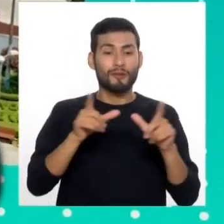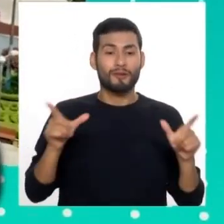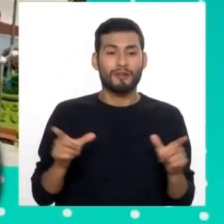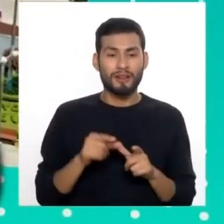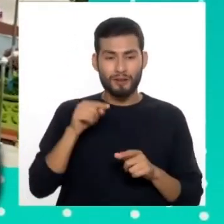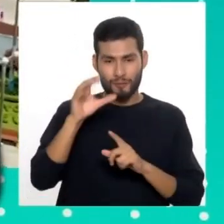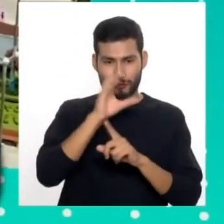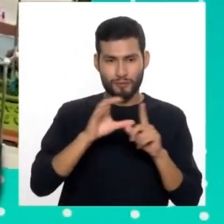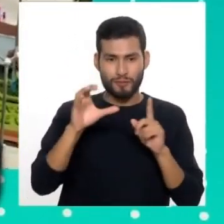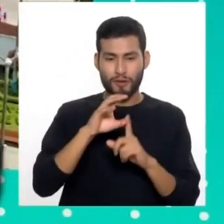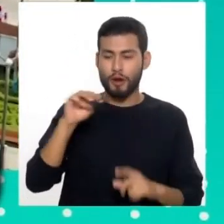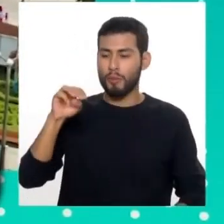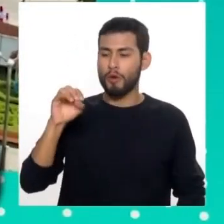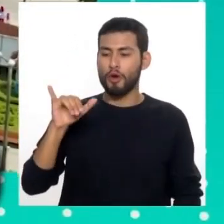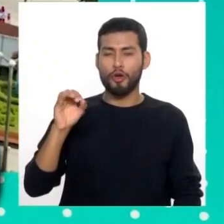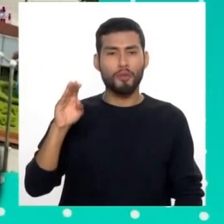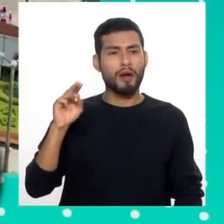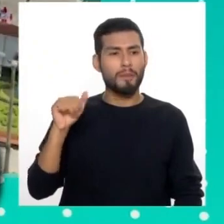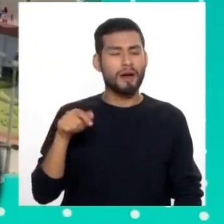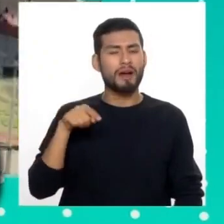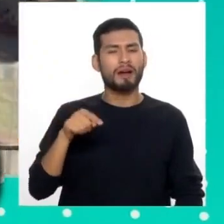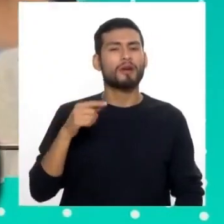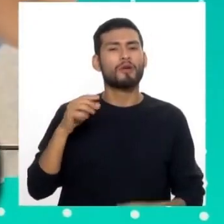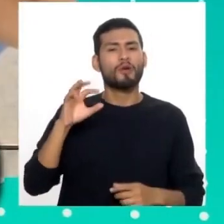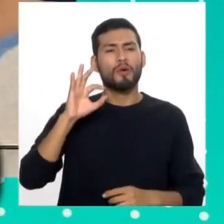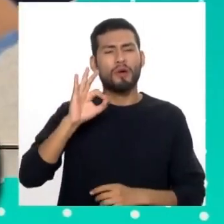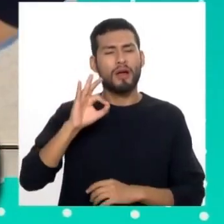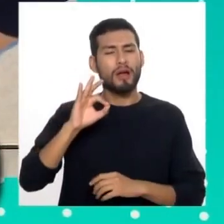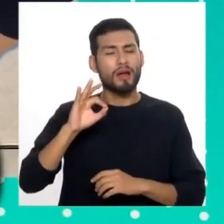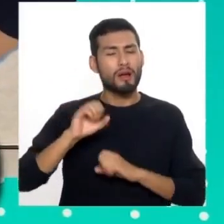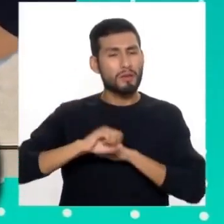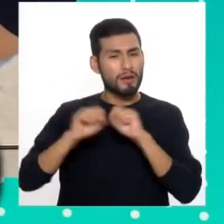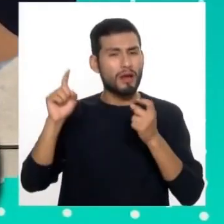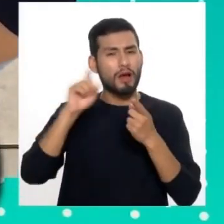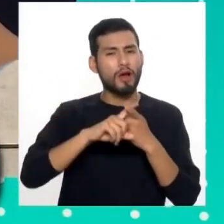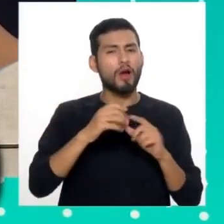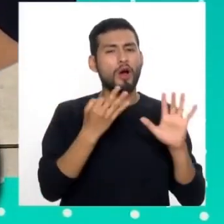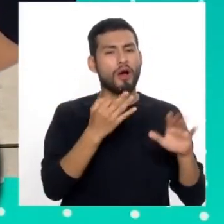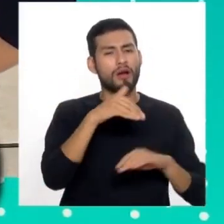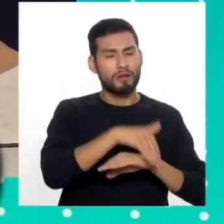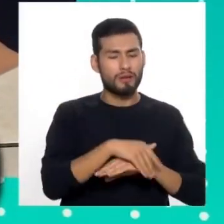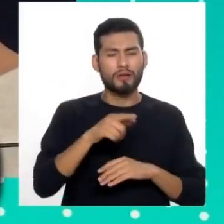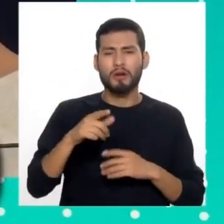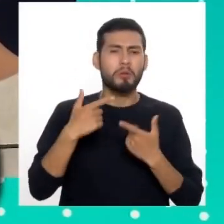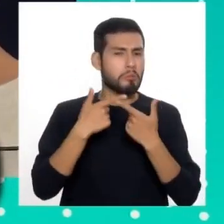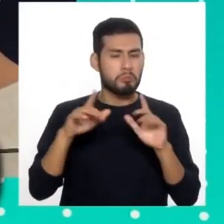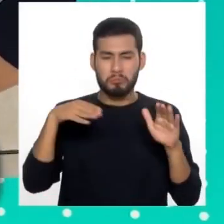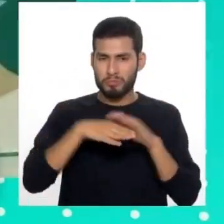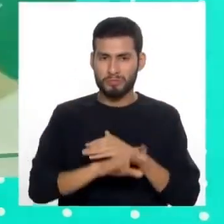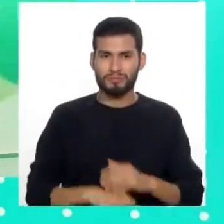Centro Cultural Moyobamba de 9 de la mañana a 8 de la noche. El ingreso es libre.